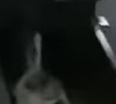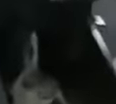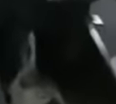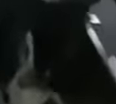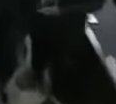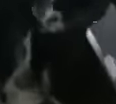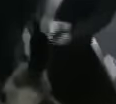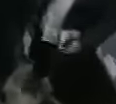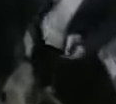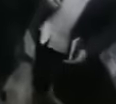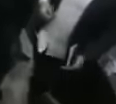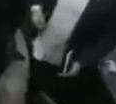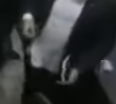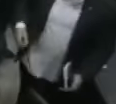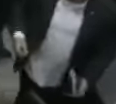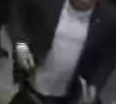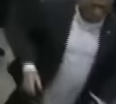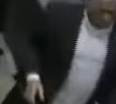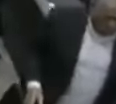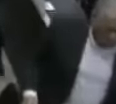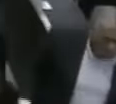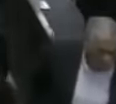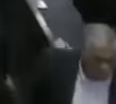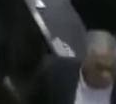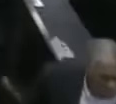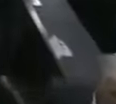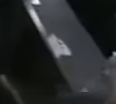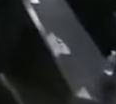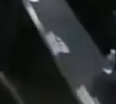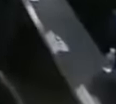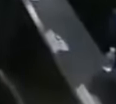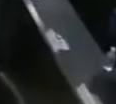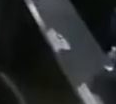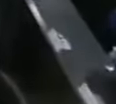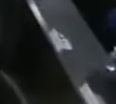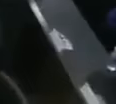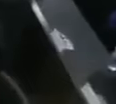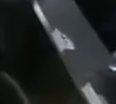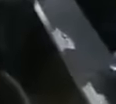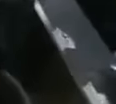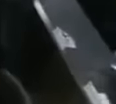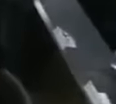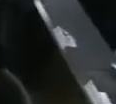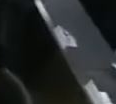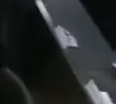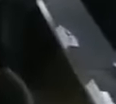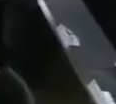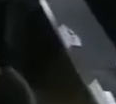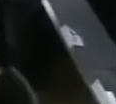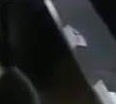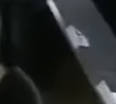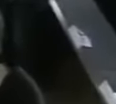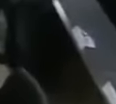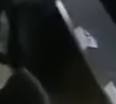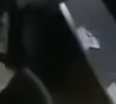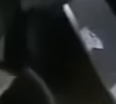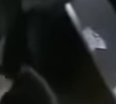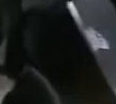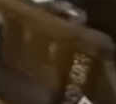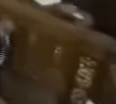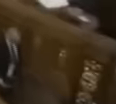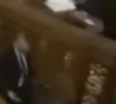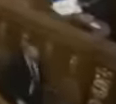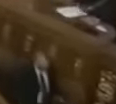iniciar la continuación de la segunda discusión del proyecto de ley orgánica de reforma de la Ley Orgánica del Poder